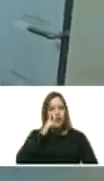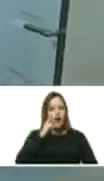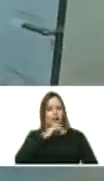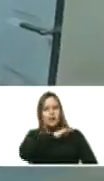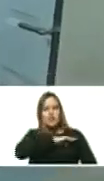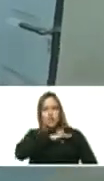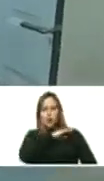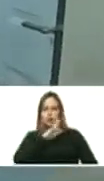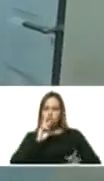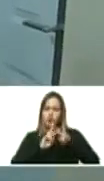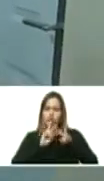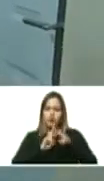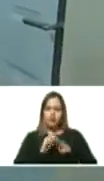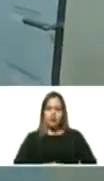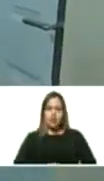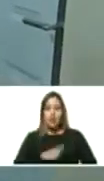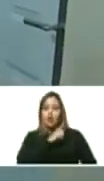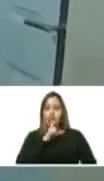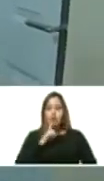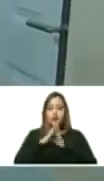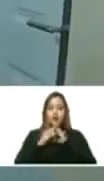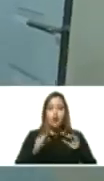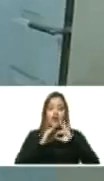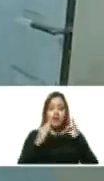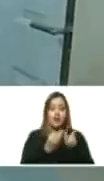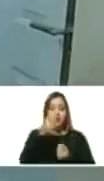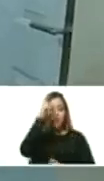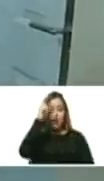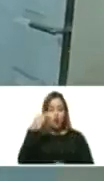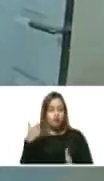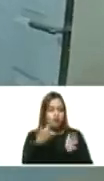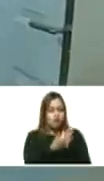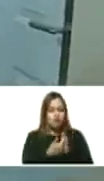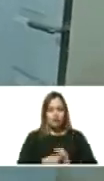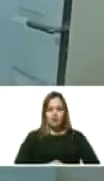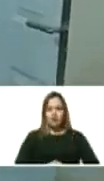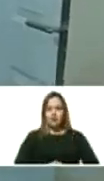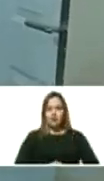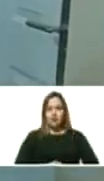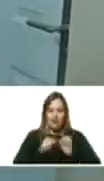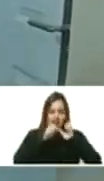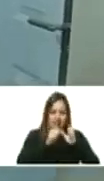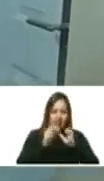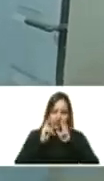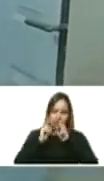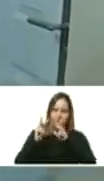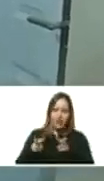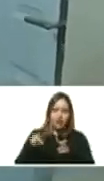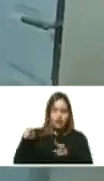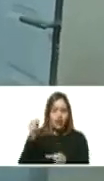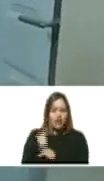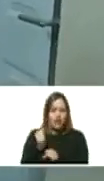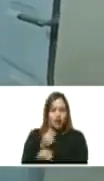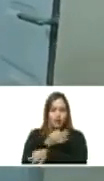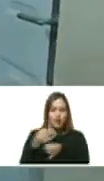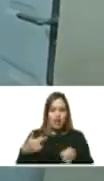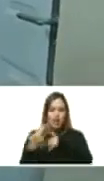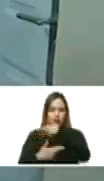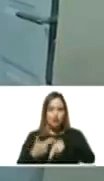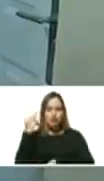Vivienda Venezuela, a nombre de todas las familias falconianas venezolanas que siguen viendo en esta obra maravillosa de la